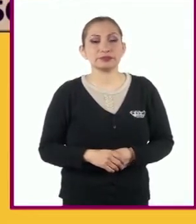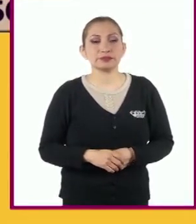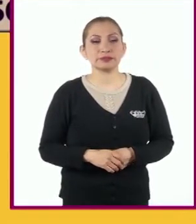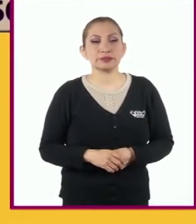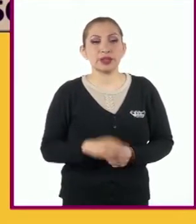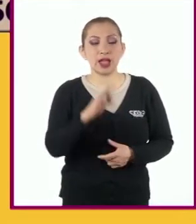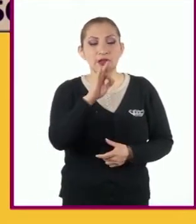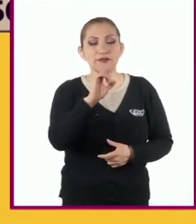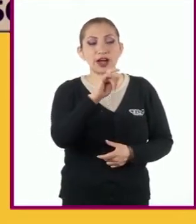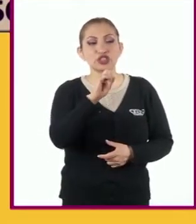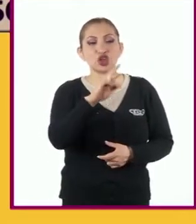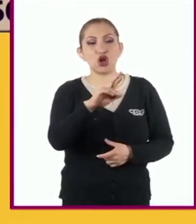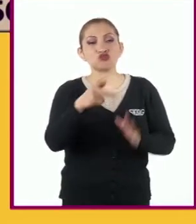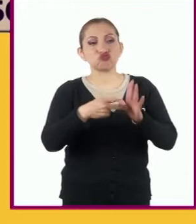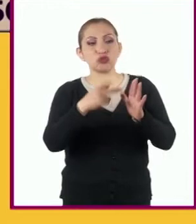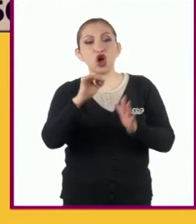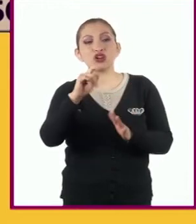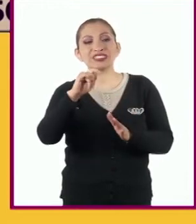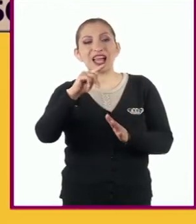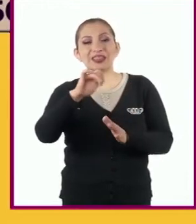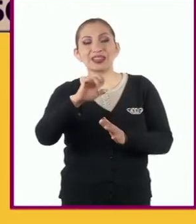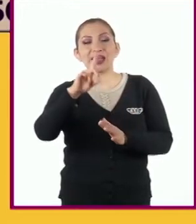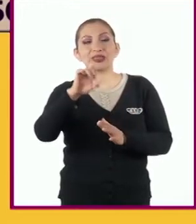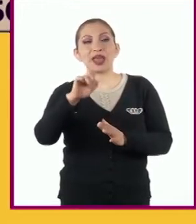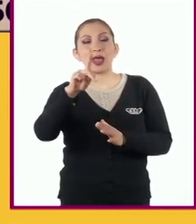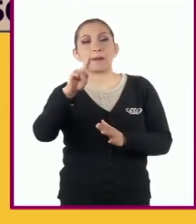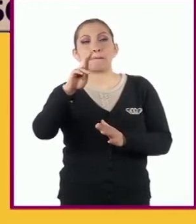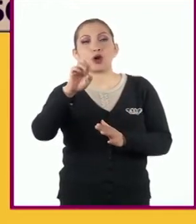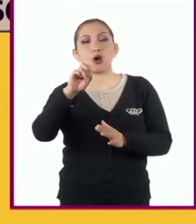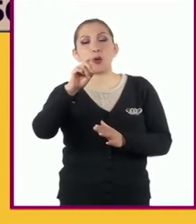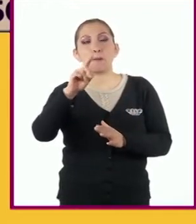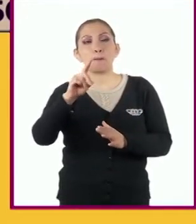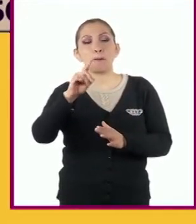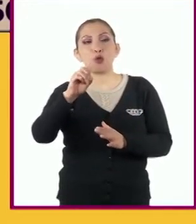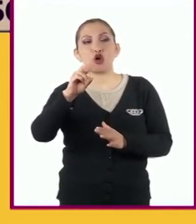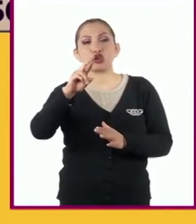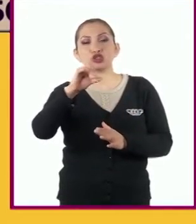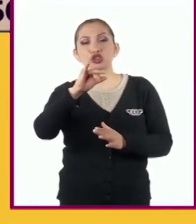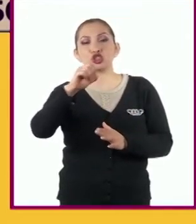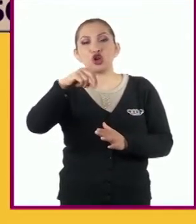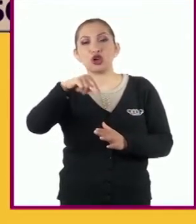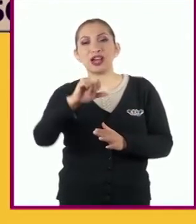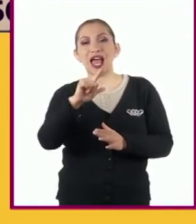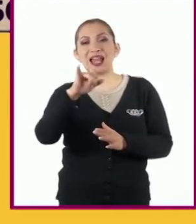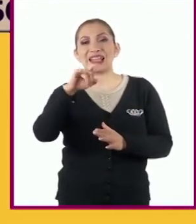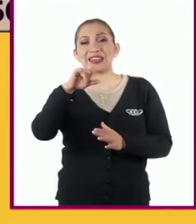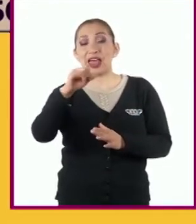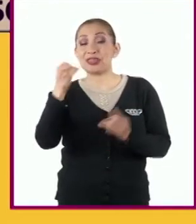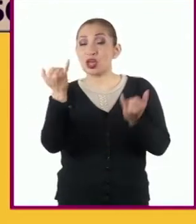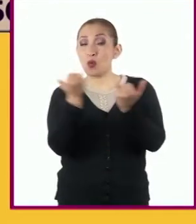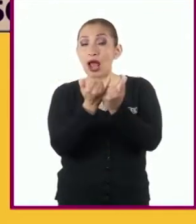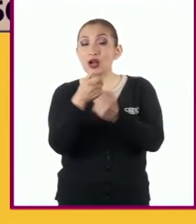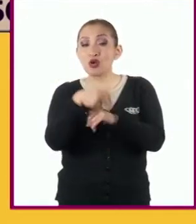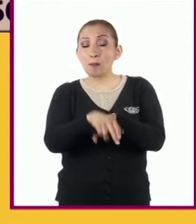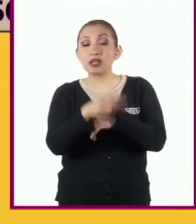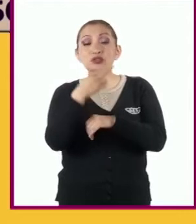Factor constante de proporcionalidad. Como su nombre lo indica, es el mismo factor, por ello se usa el